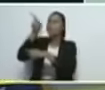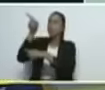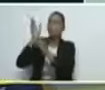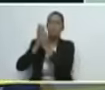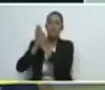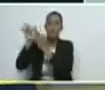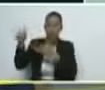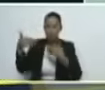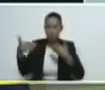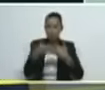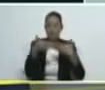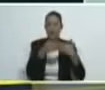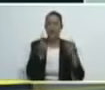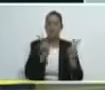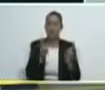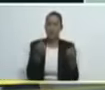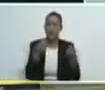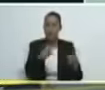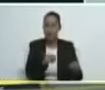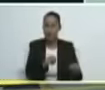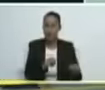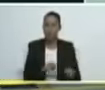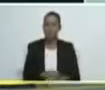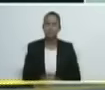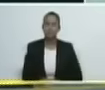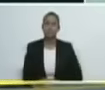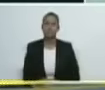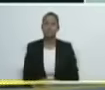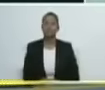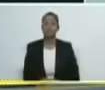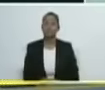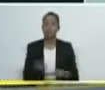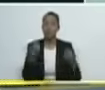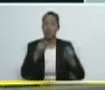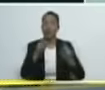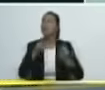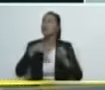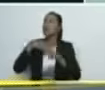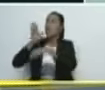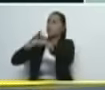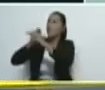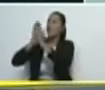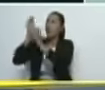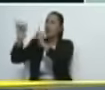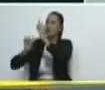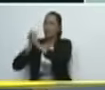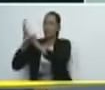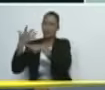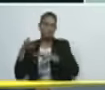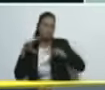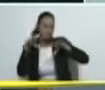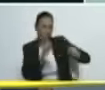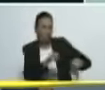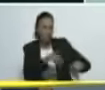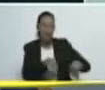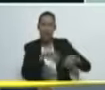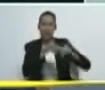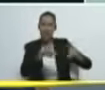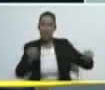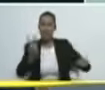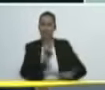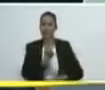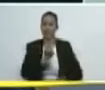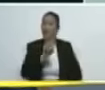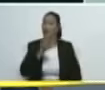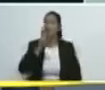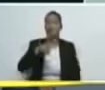economía, a pedir el bloqueo y la invasión de su propio país. Nunca lo